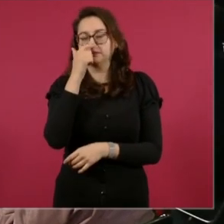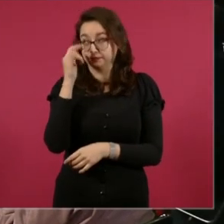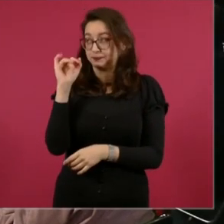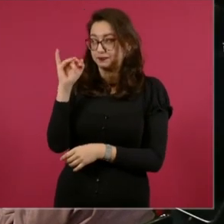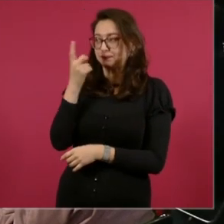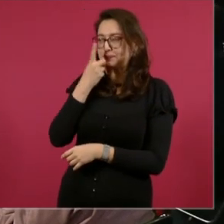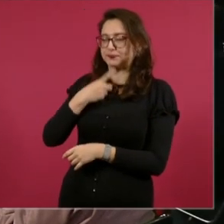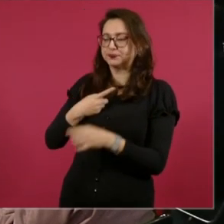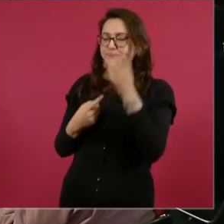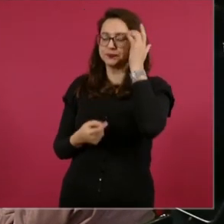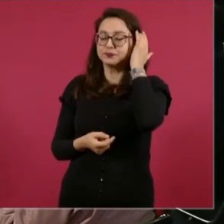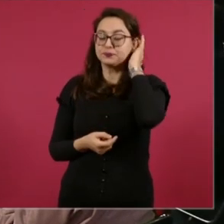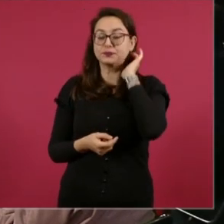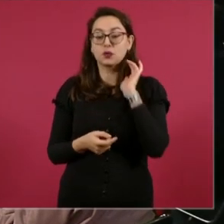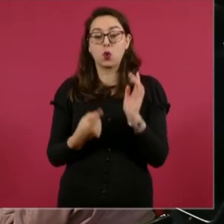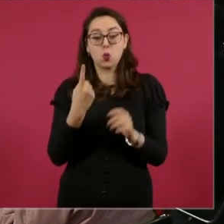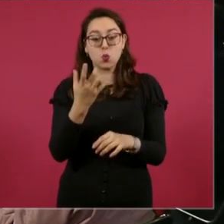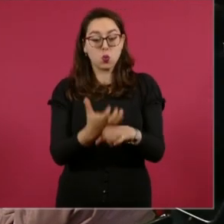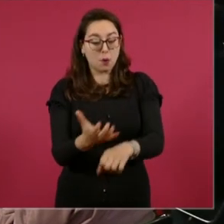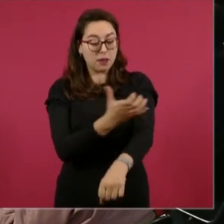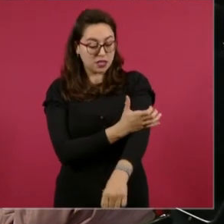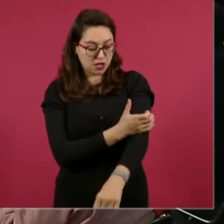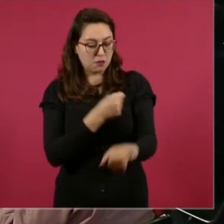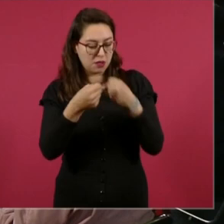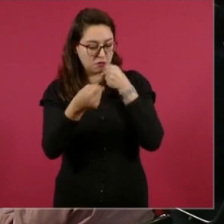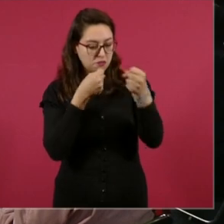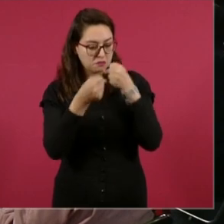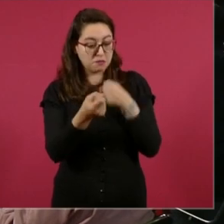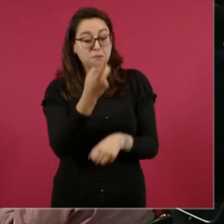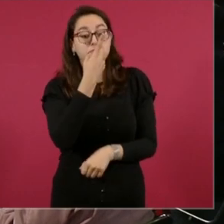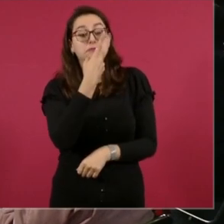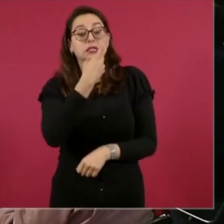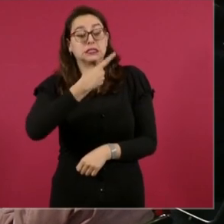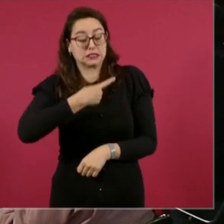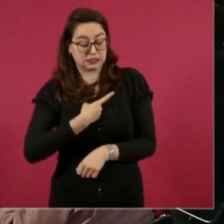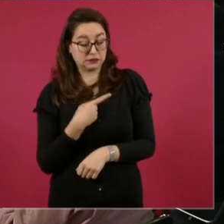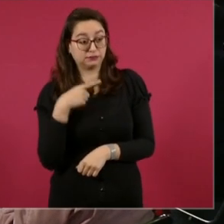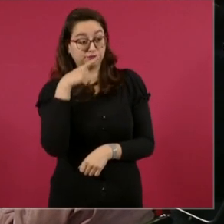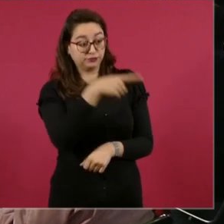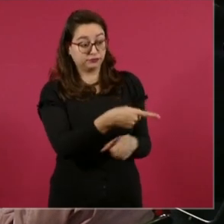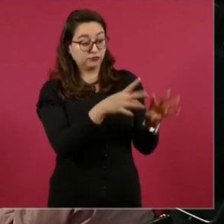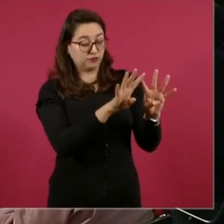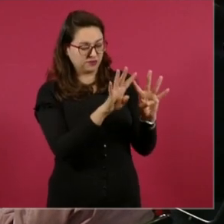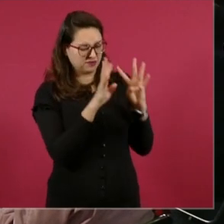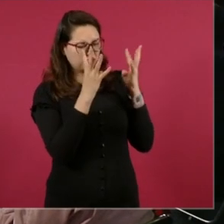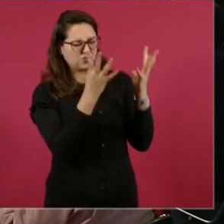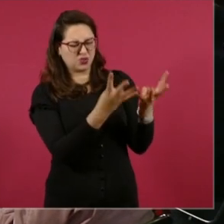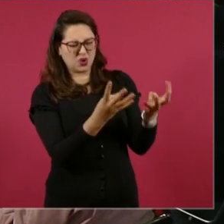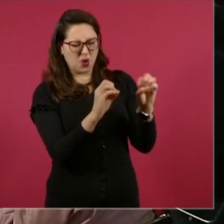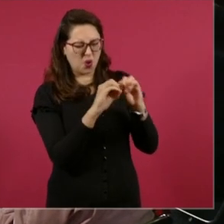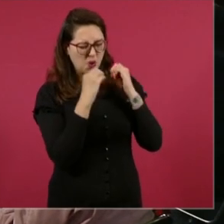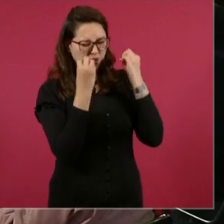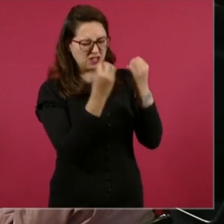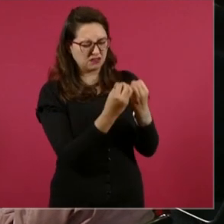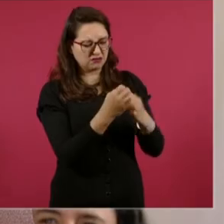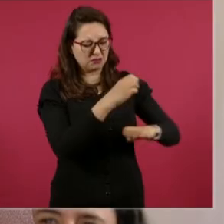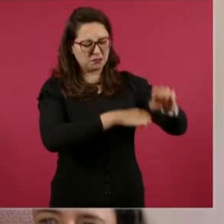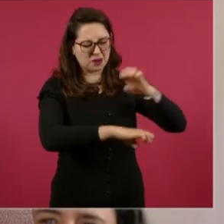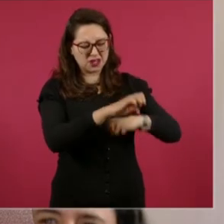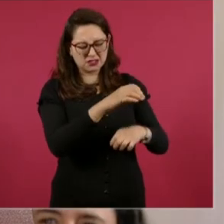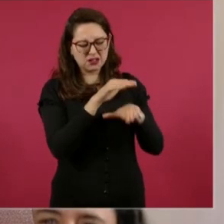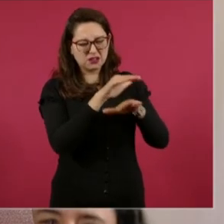me está preguntando por qué uno de los dirigentes de este organismo